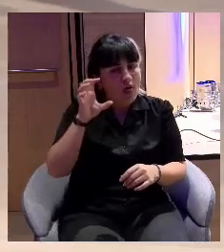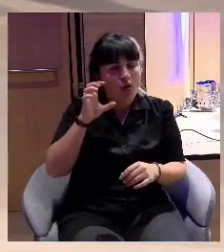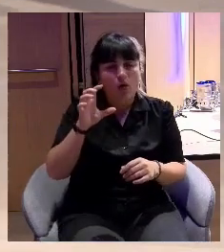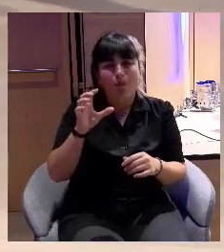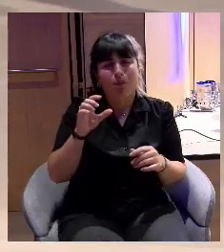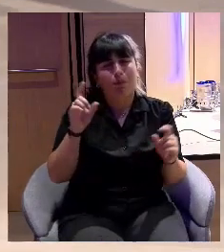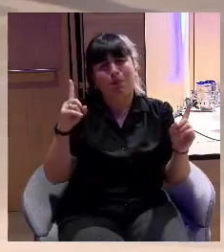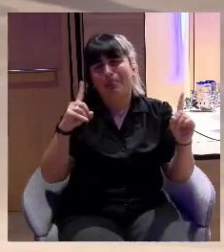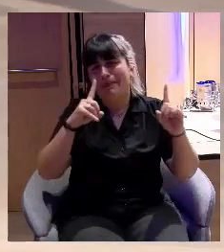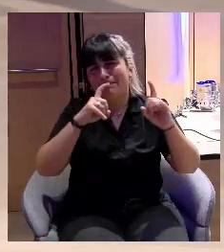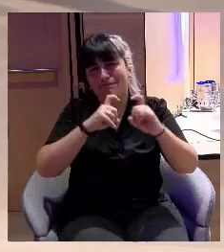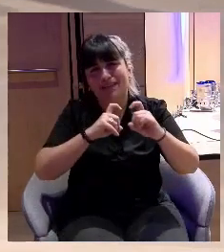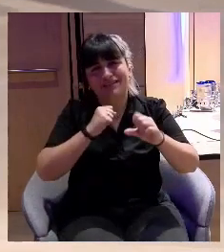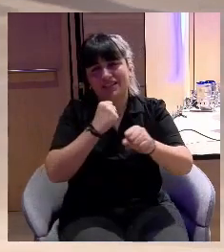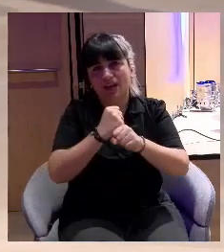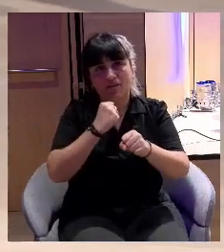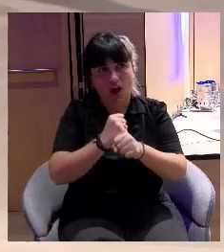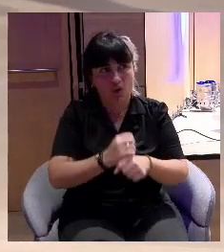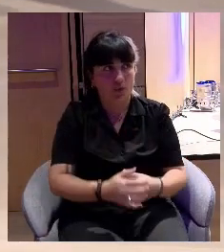bien.